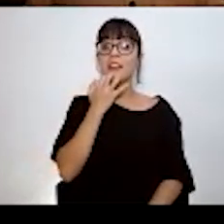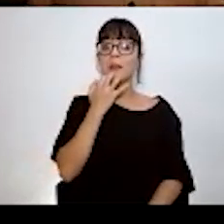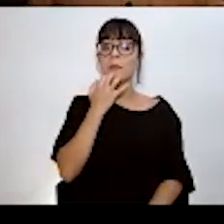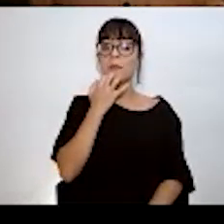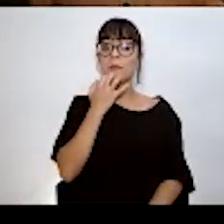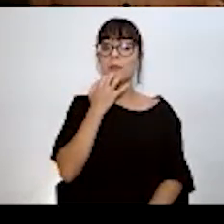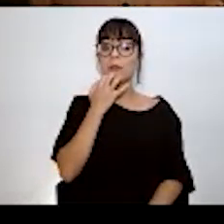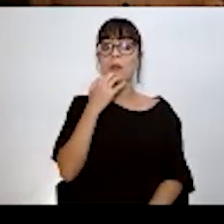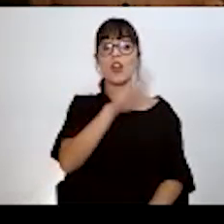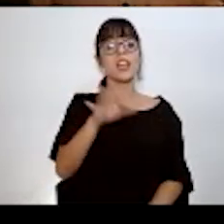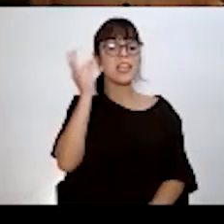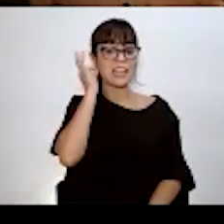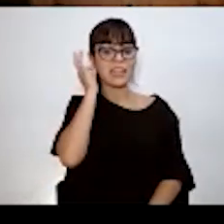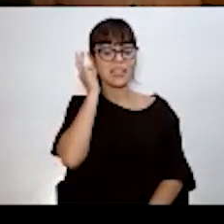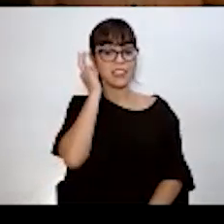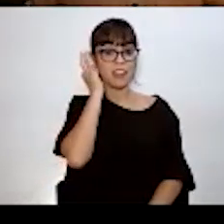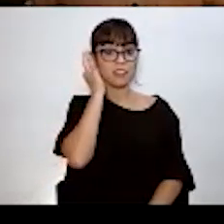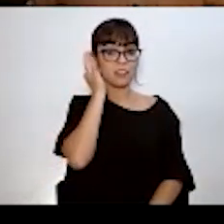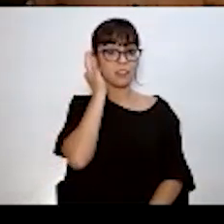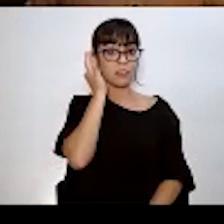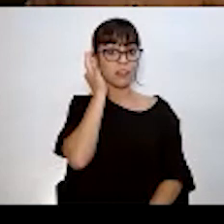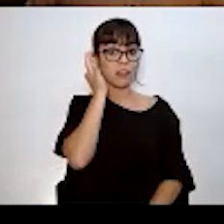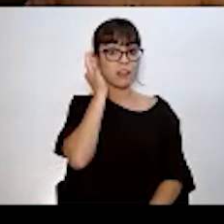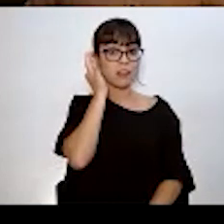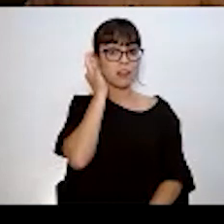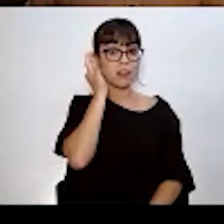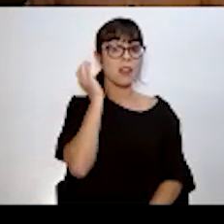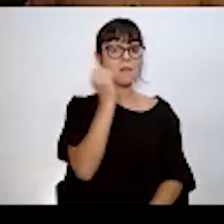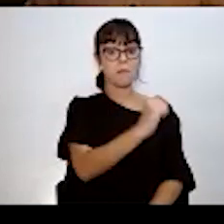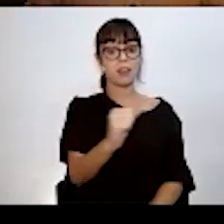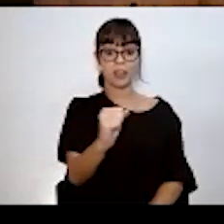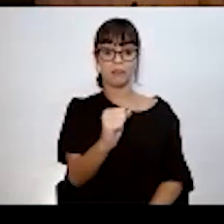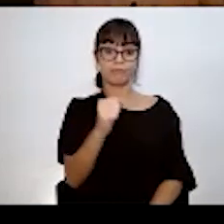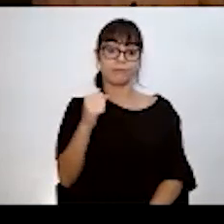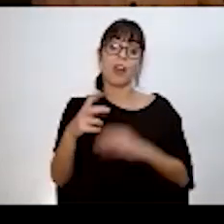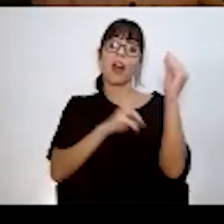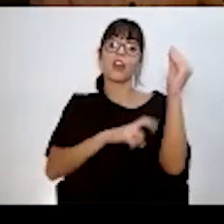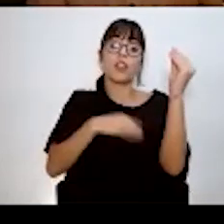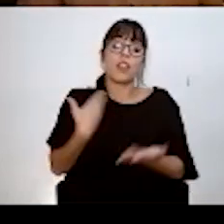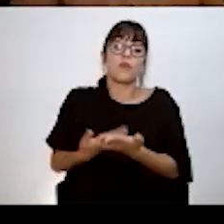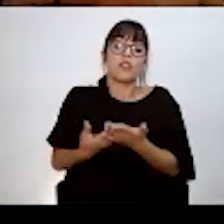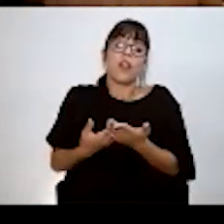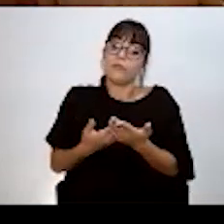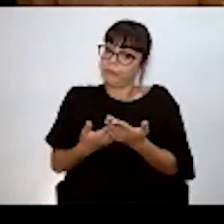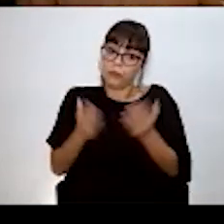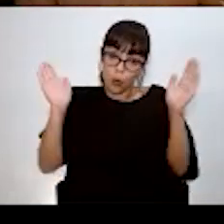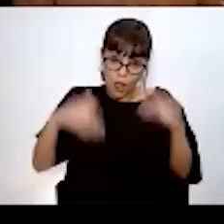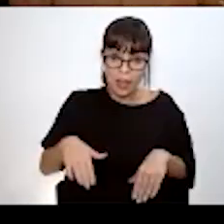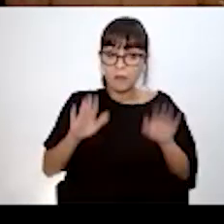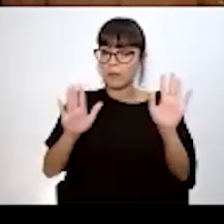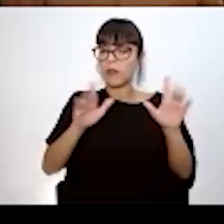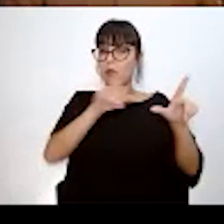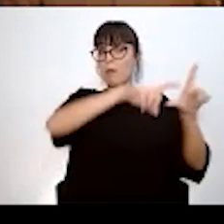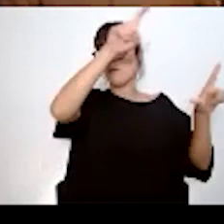que sepamos sin demostración arqueológica, pero sí que ahora cobra un poquito más de sentido en este régimen